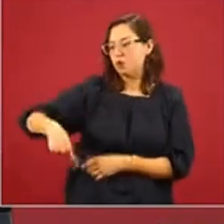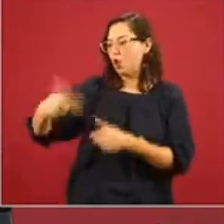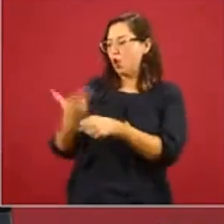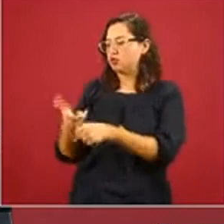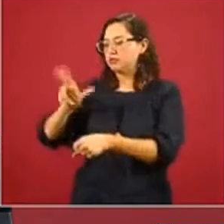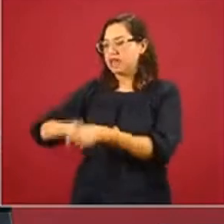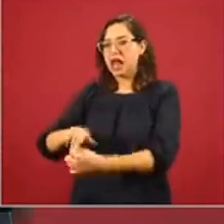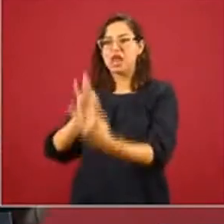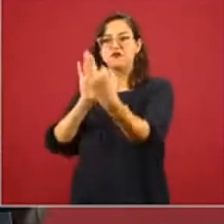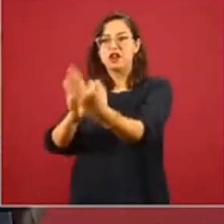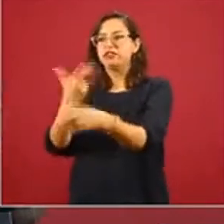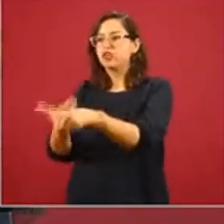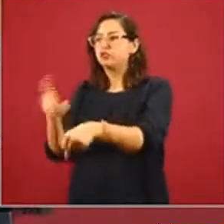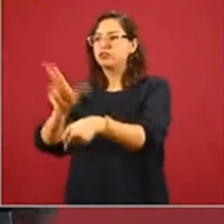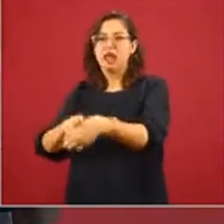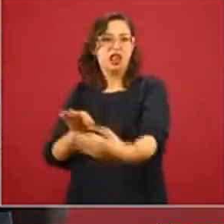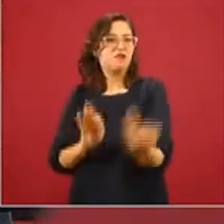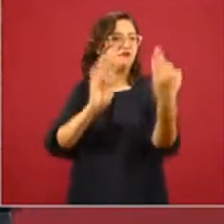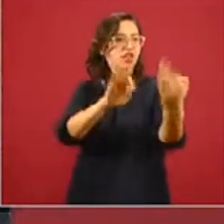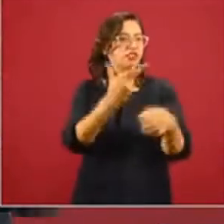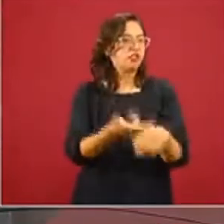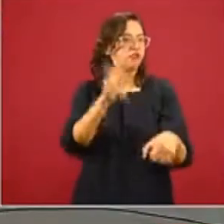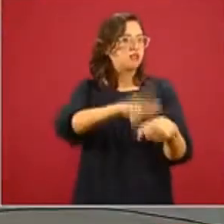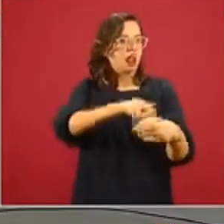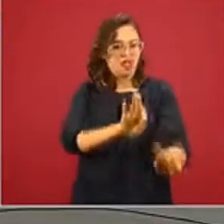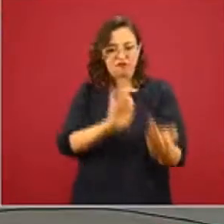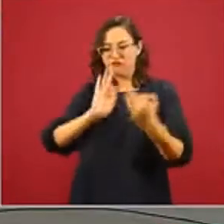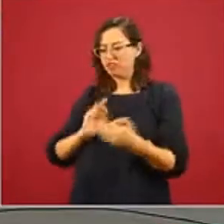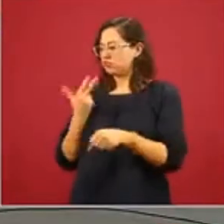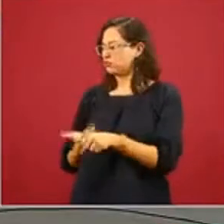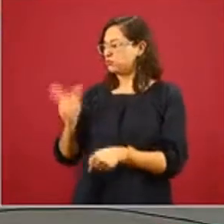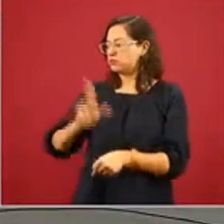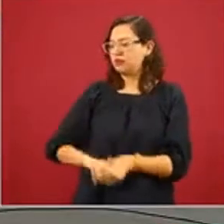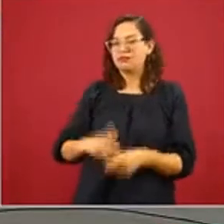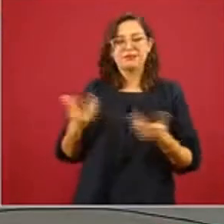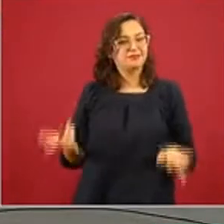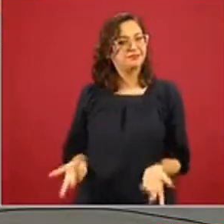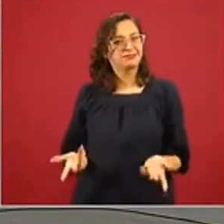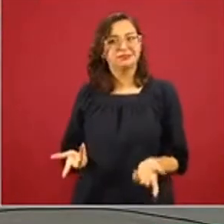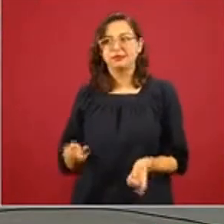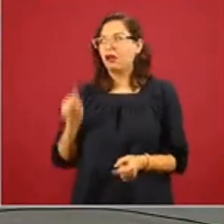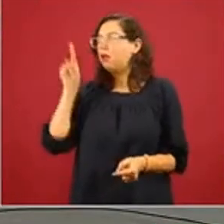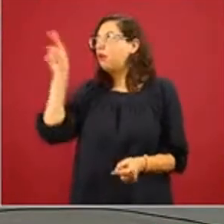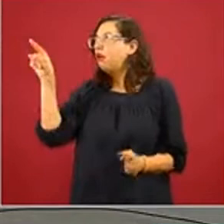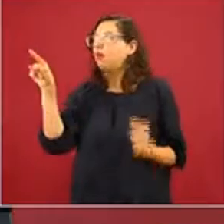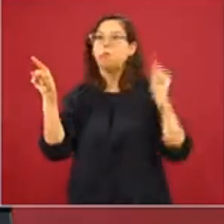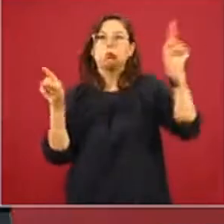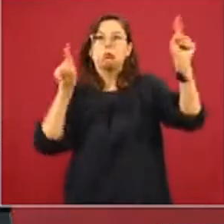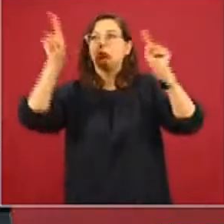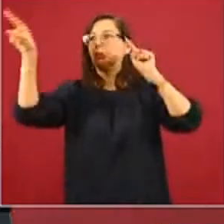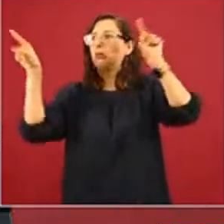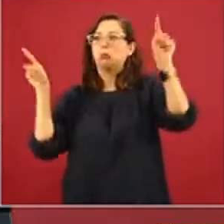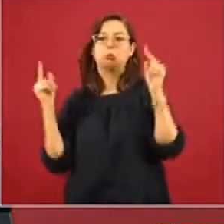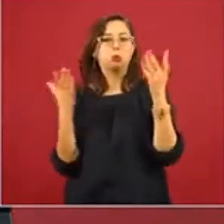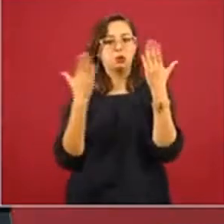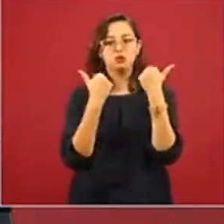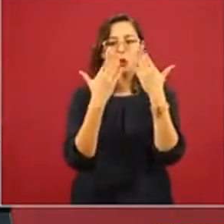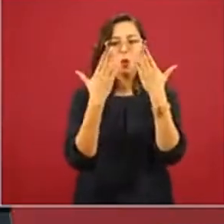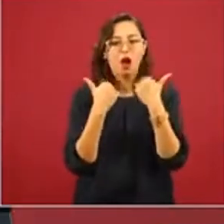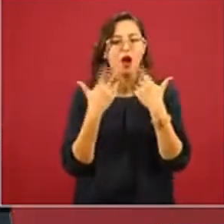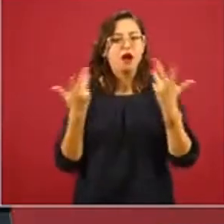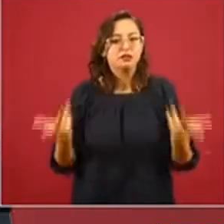otra institución, en vez de ponerla donde debería estar estratégicamente para cubrir a la población en